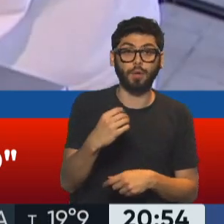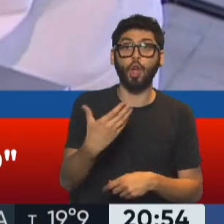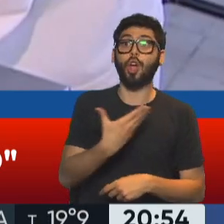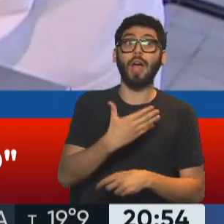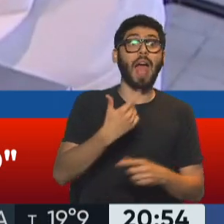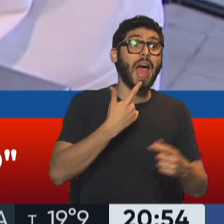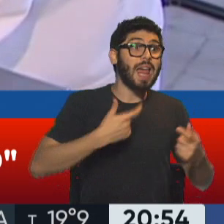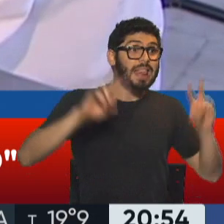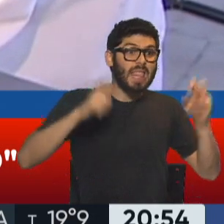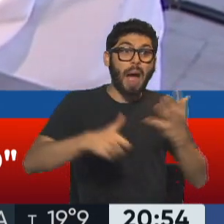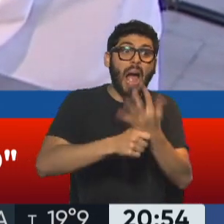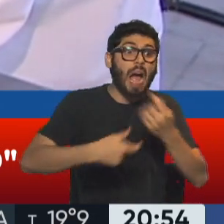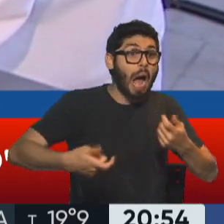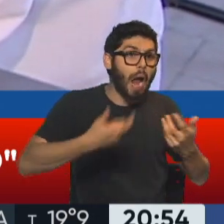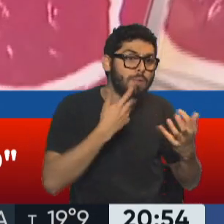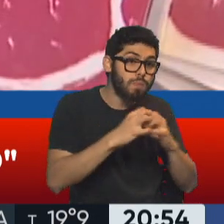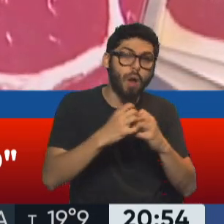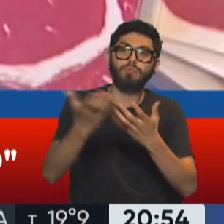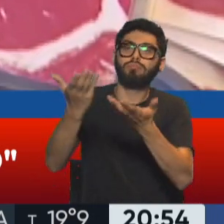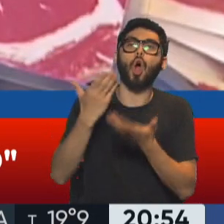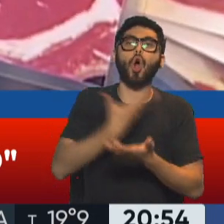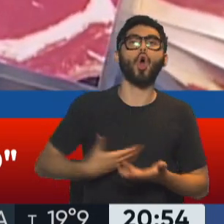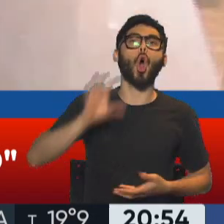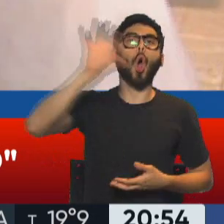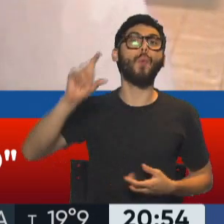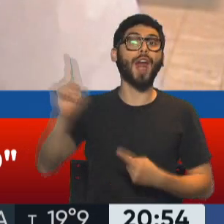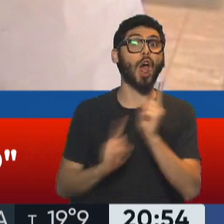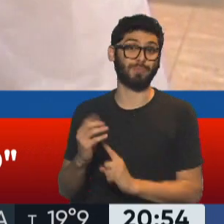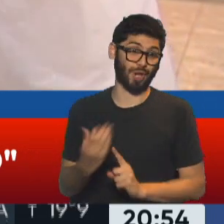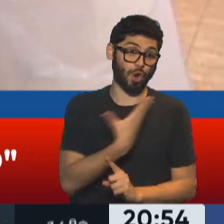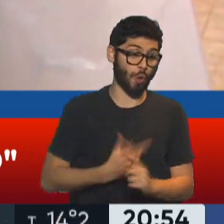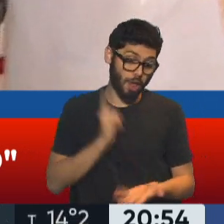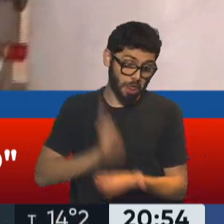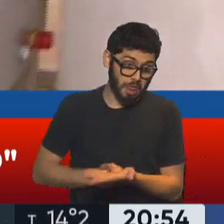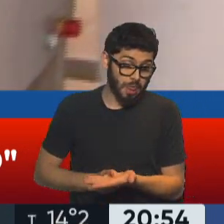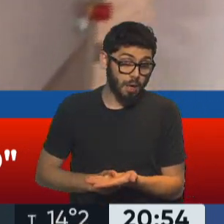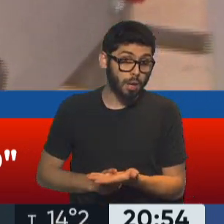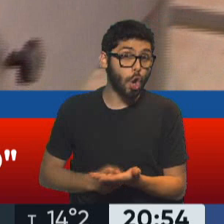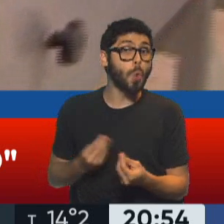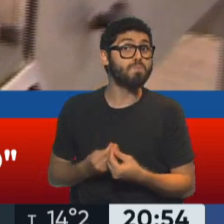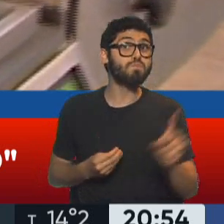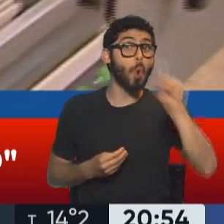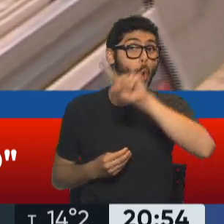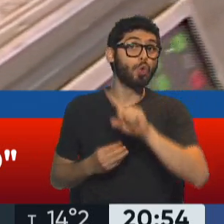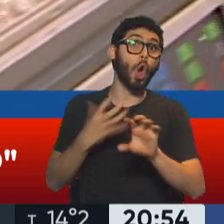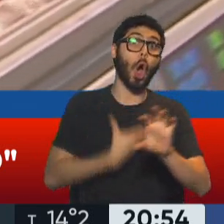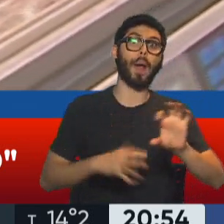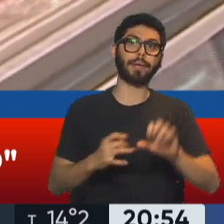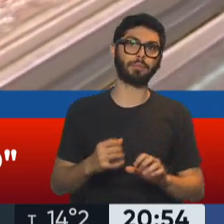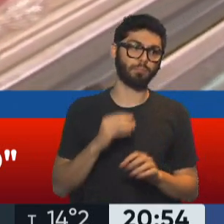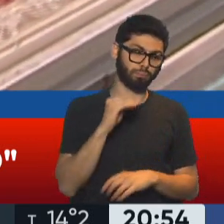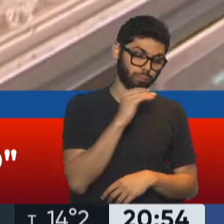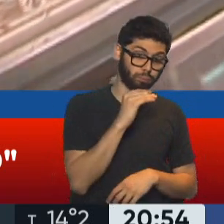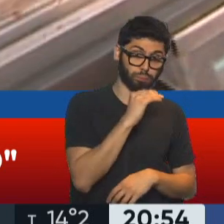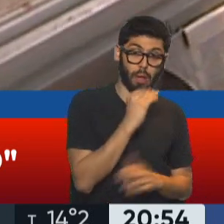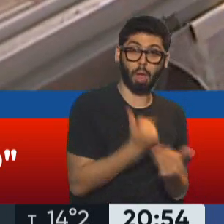la carne. Porque cuando el gobierno toma esta determinación, muchos gobernadores miraron para otro lado, se pusieron del lado de las entidades rurales. Ahora se dieron cuenta